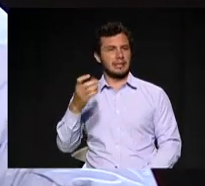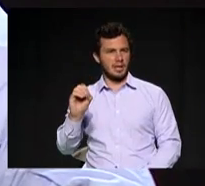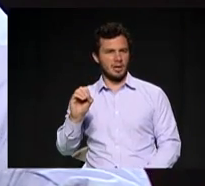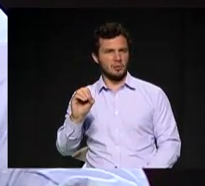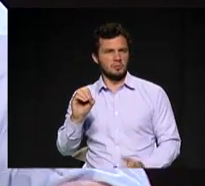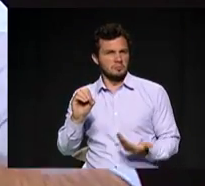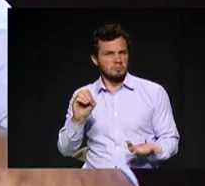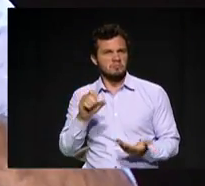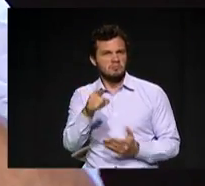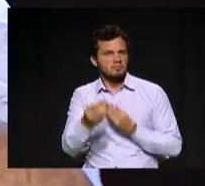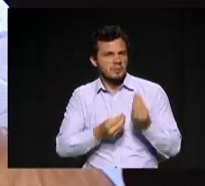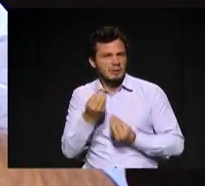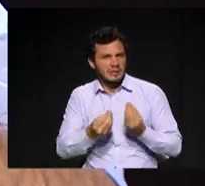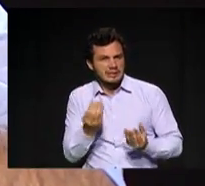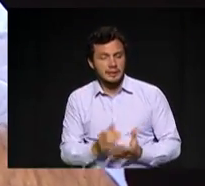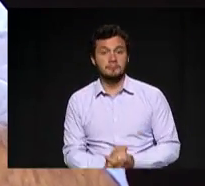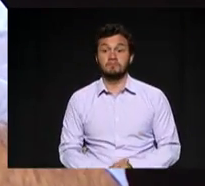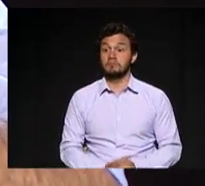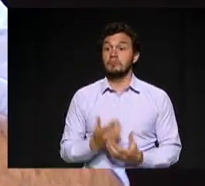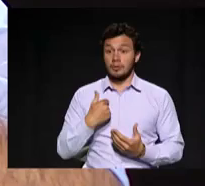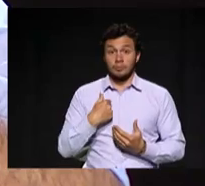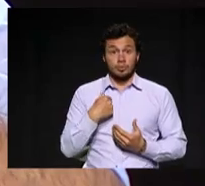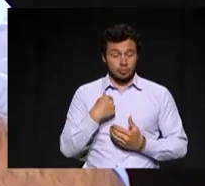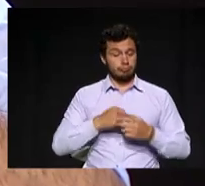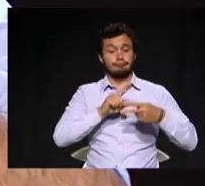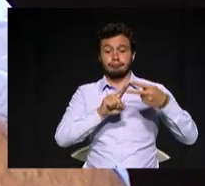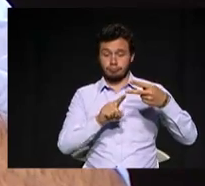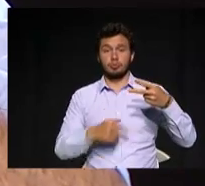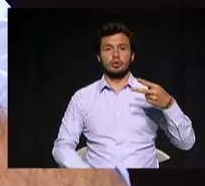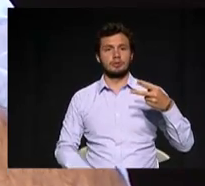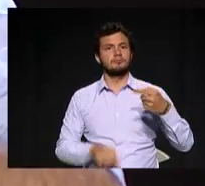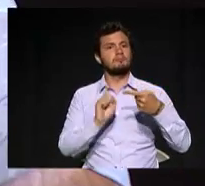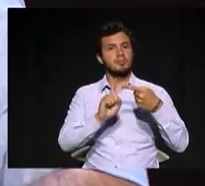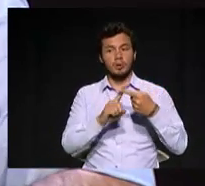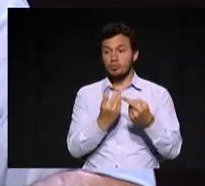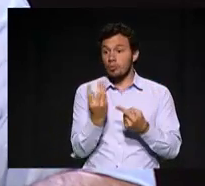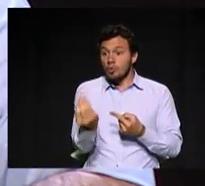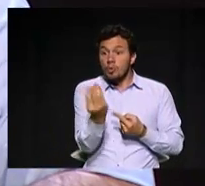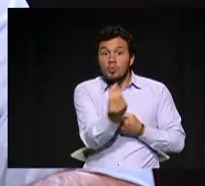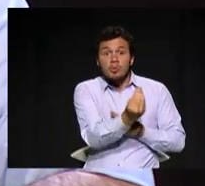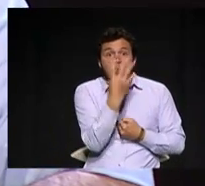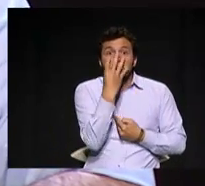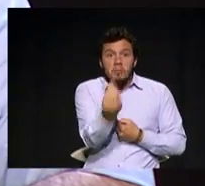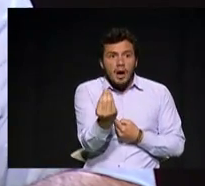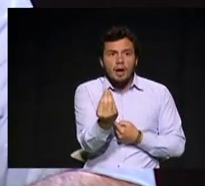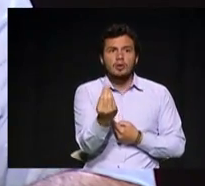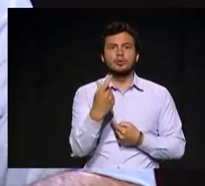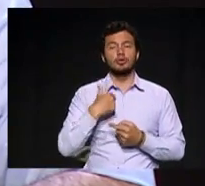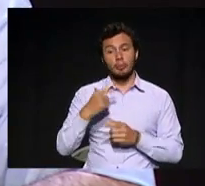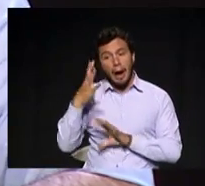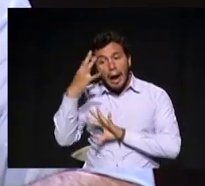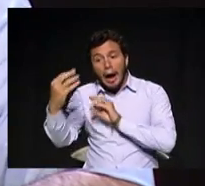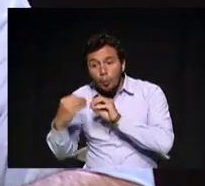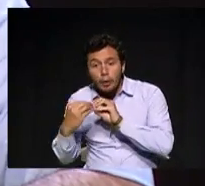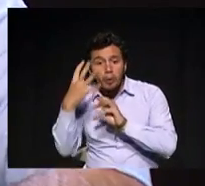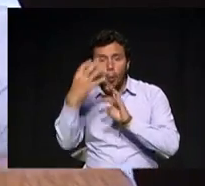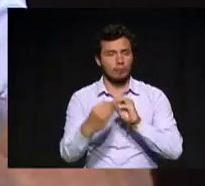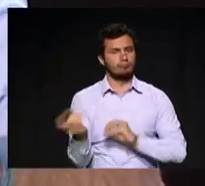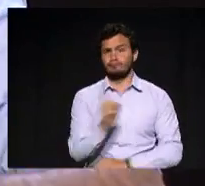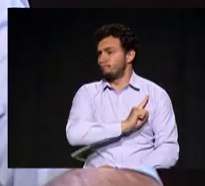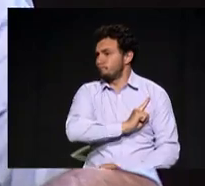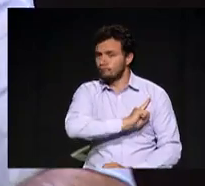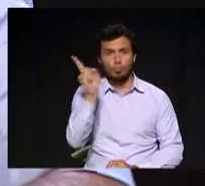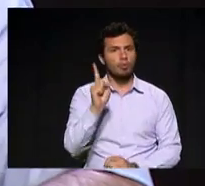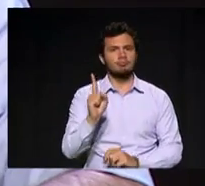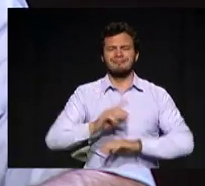noches mira vamos en las dos cosas uno es confrontar las bandas criminales no voy a hacer pactos vamos a acabar las porque